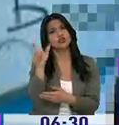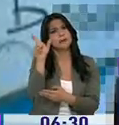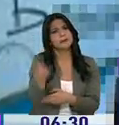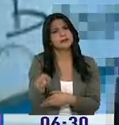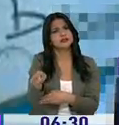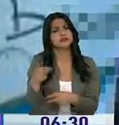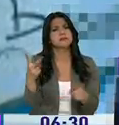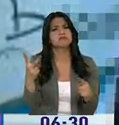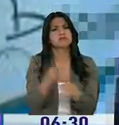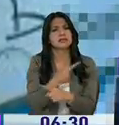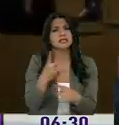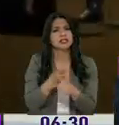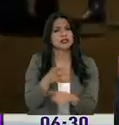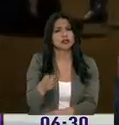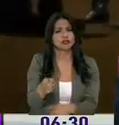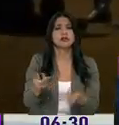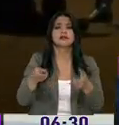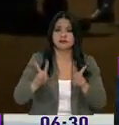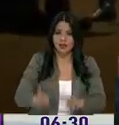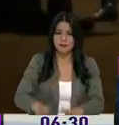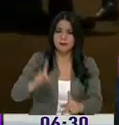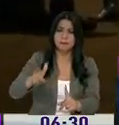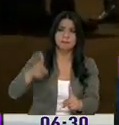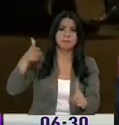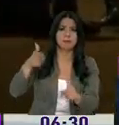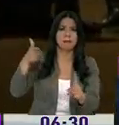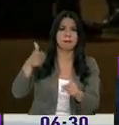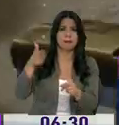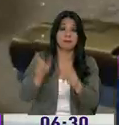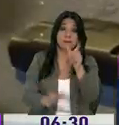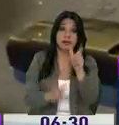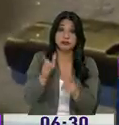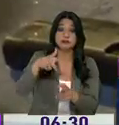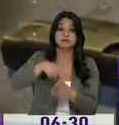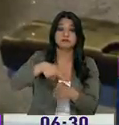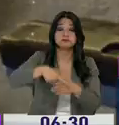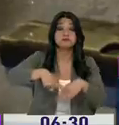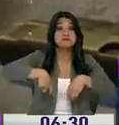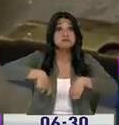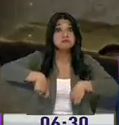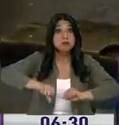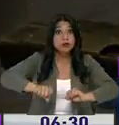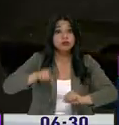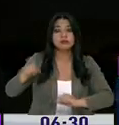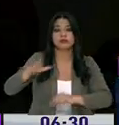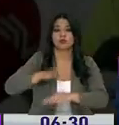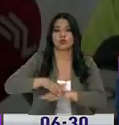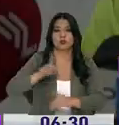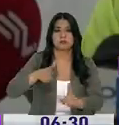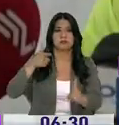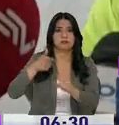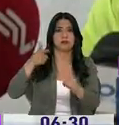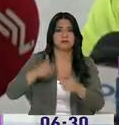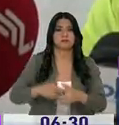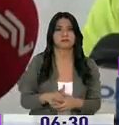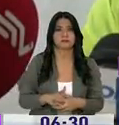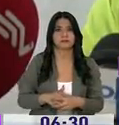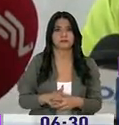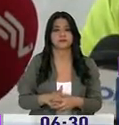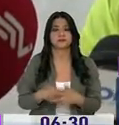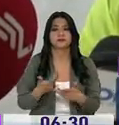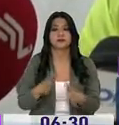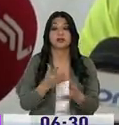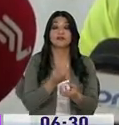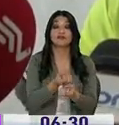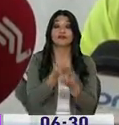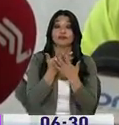Cortés, alias Chimbija. Según la autoridad, sicarios a bordo de una moto fueron los responsables. ¿Tenemos alguna información de que